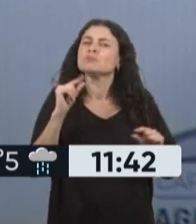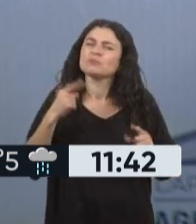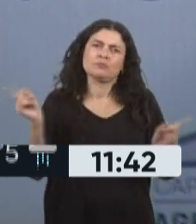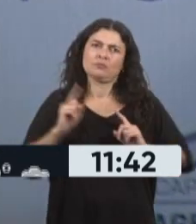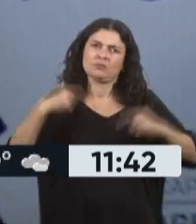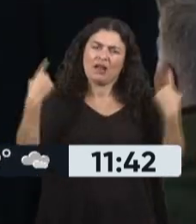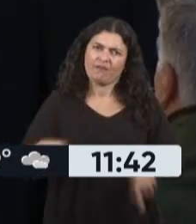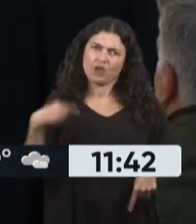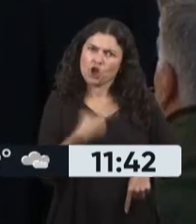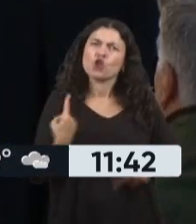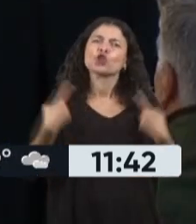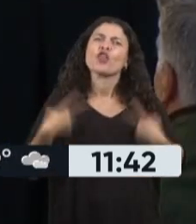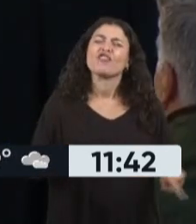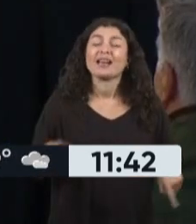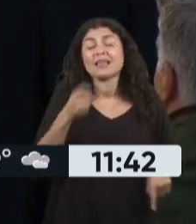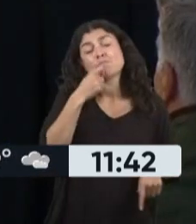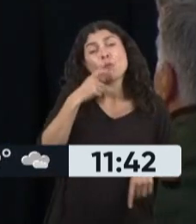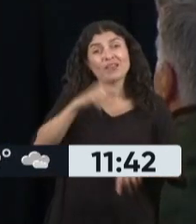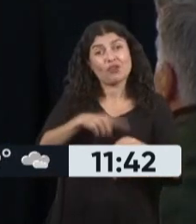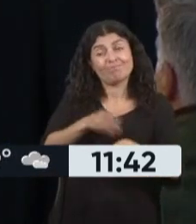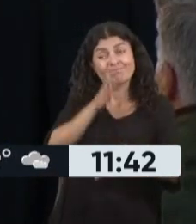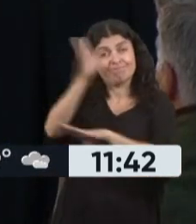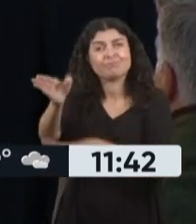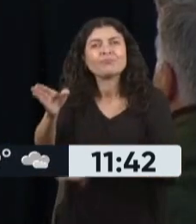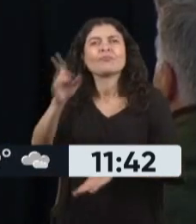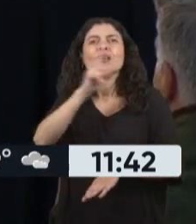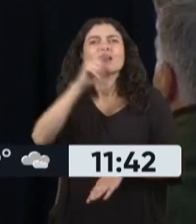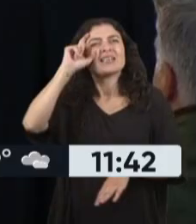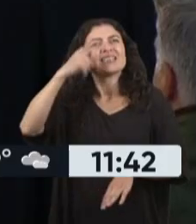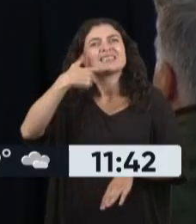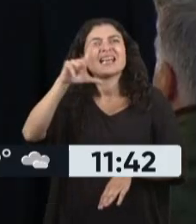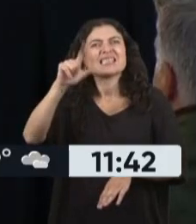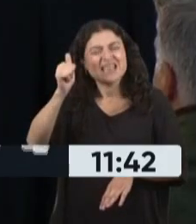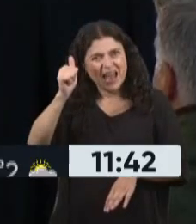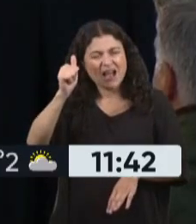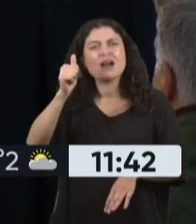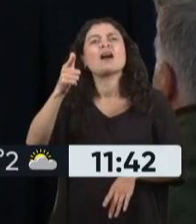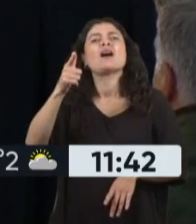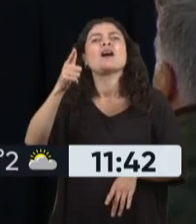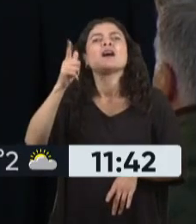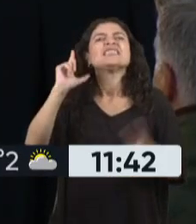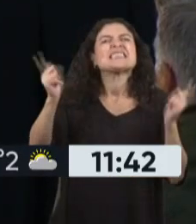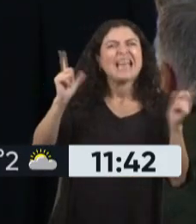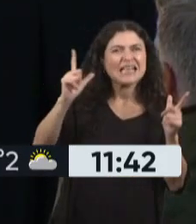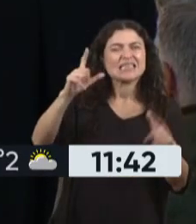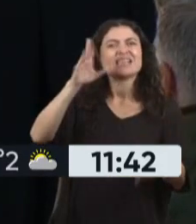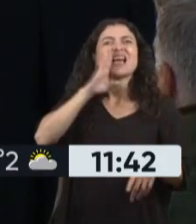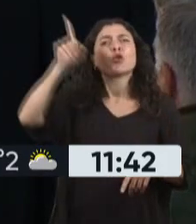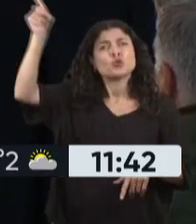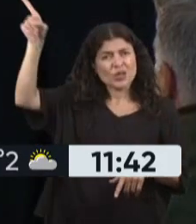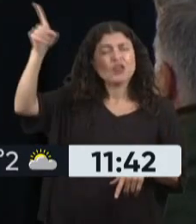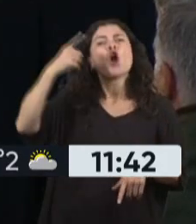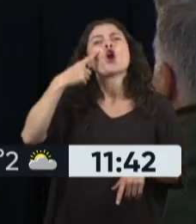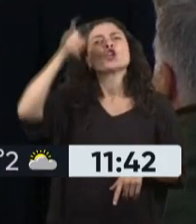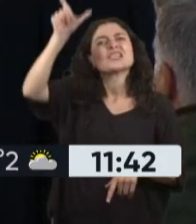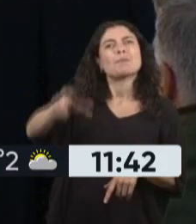Elon Musk, fui a su planta de Tesla, que queda en Austin, Texas, pero antes estaba en Los Ángeles. ¿Y por